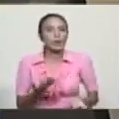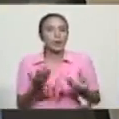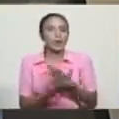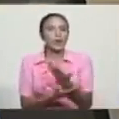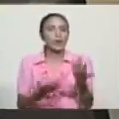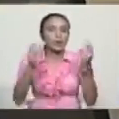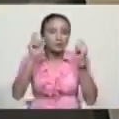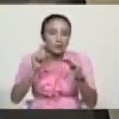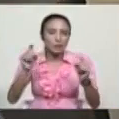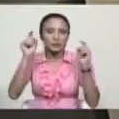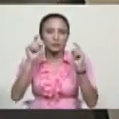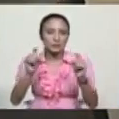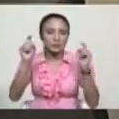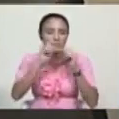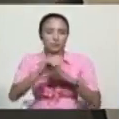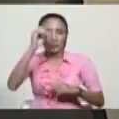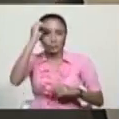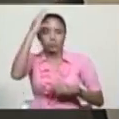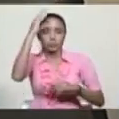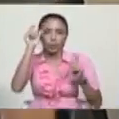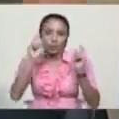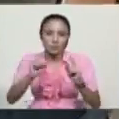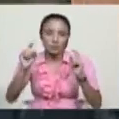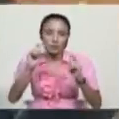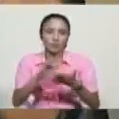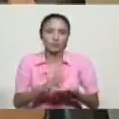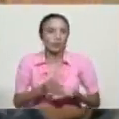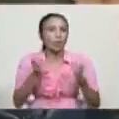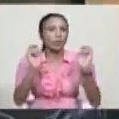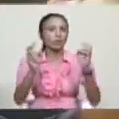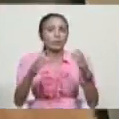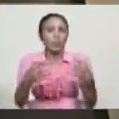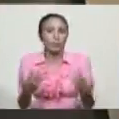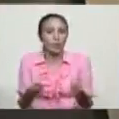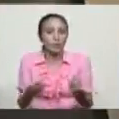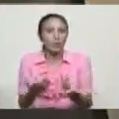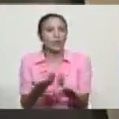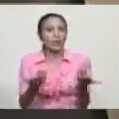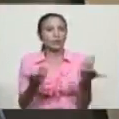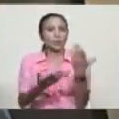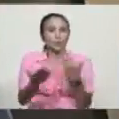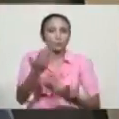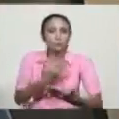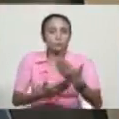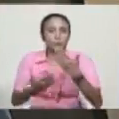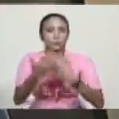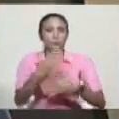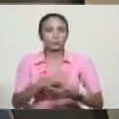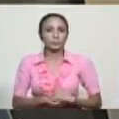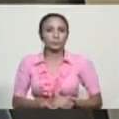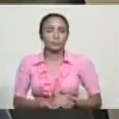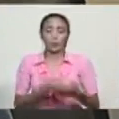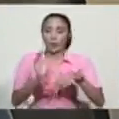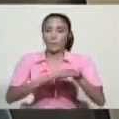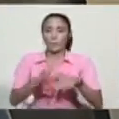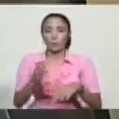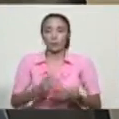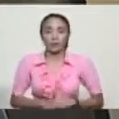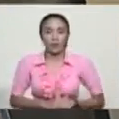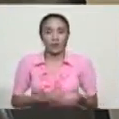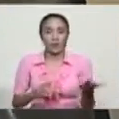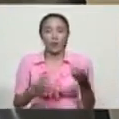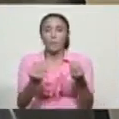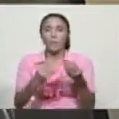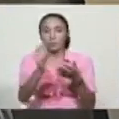decolonial de cara a que sea transversal en el sentido de, porque lo decolonial pasa por muchos